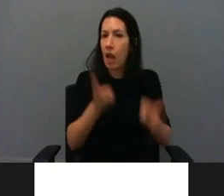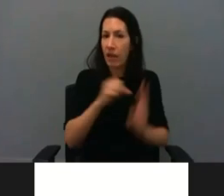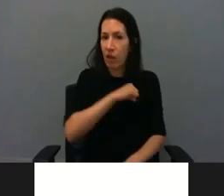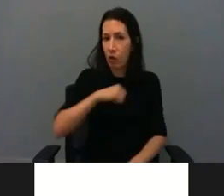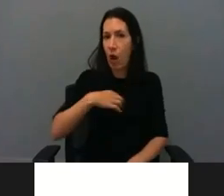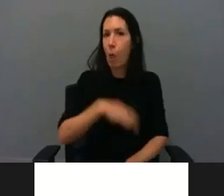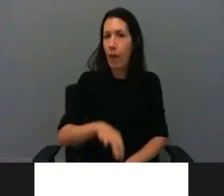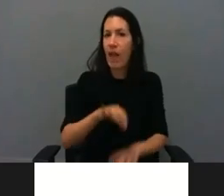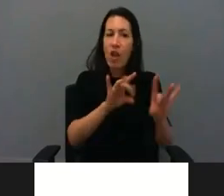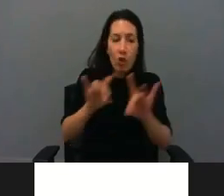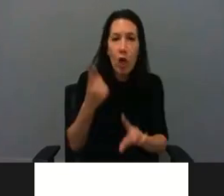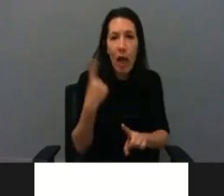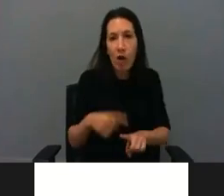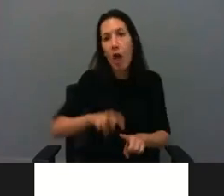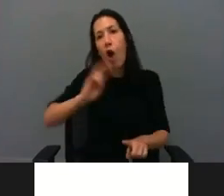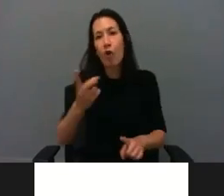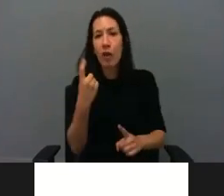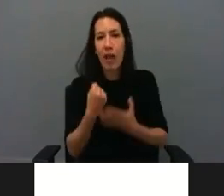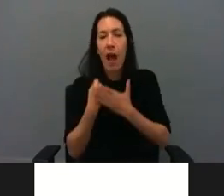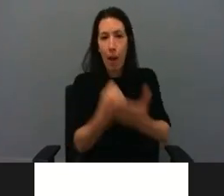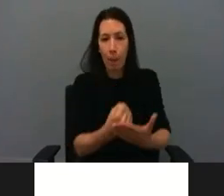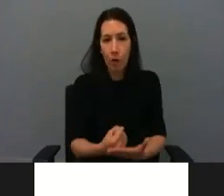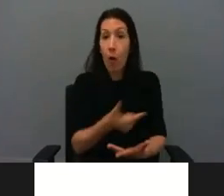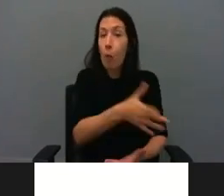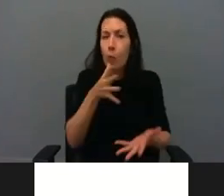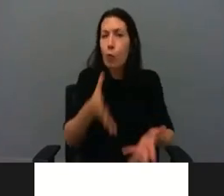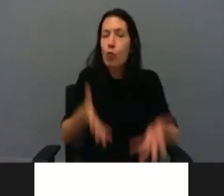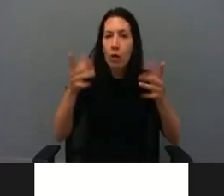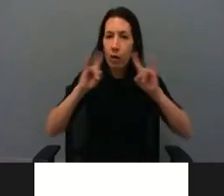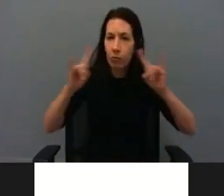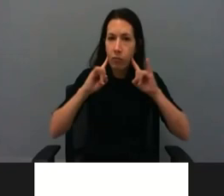hacerlo sonar, porque le encanta lo que es el sonido y las canciones.